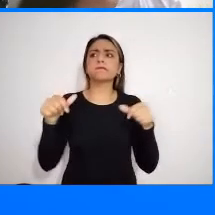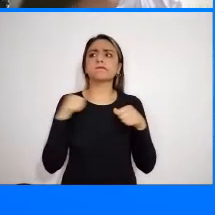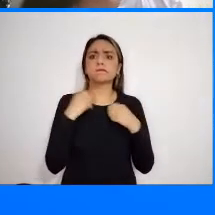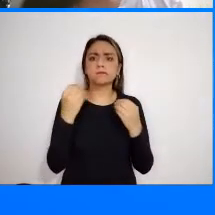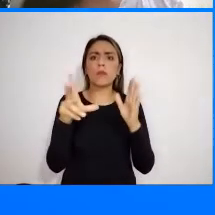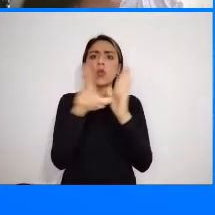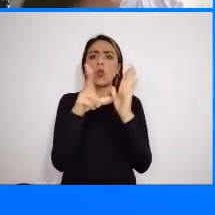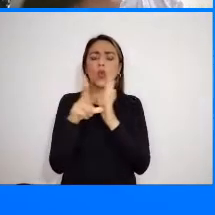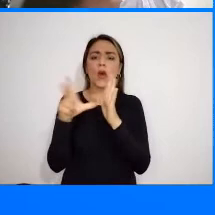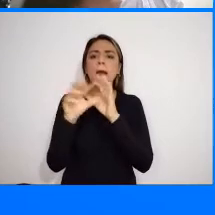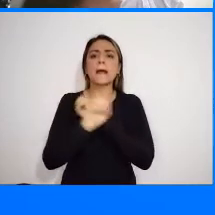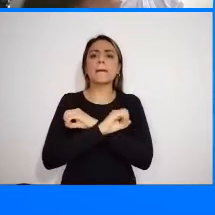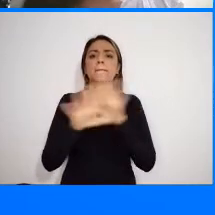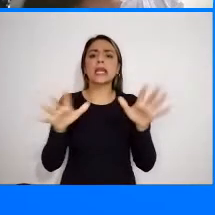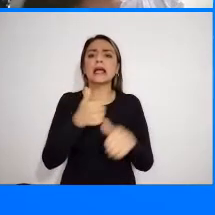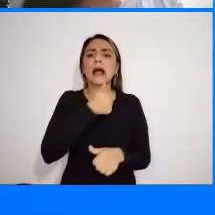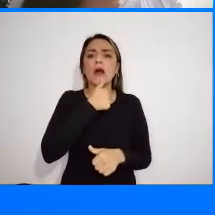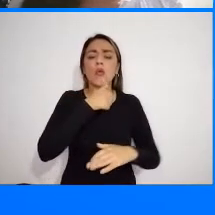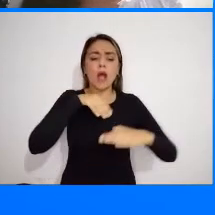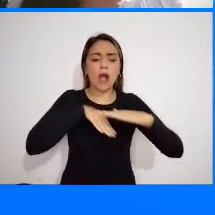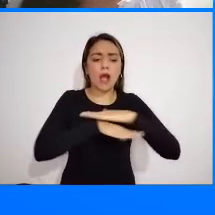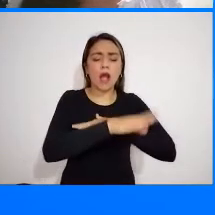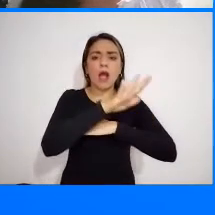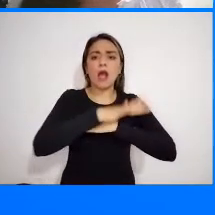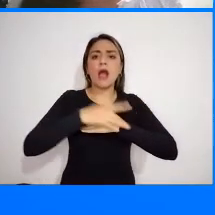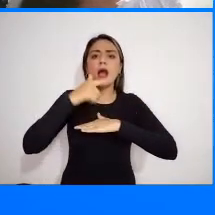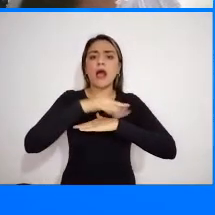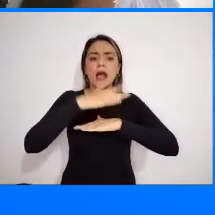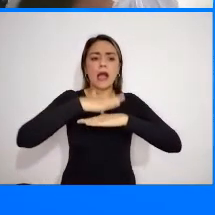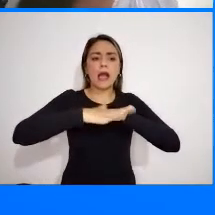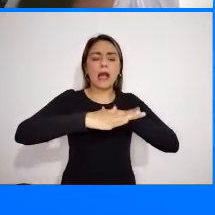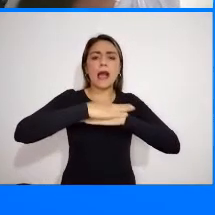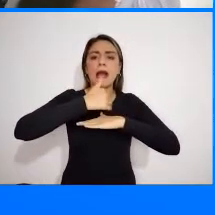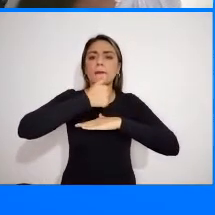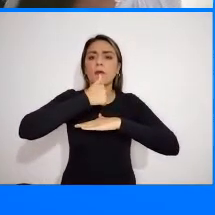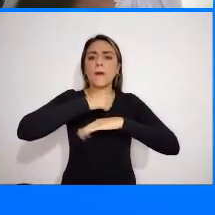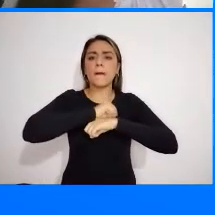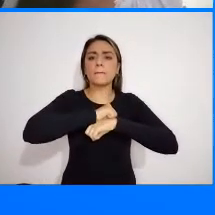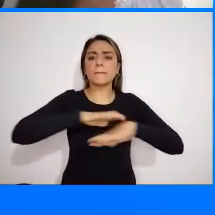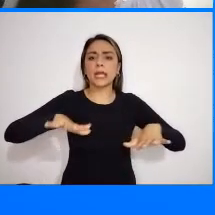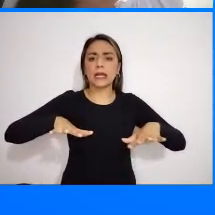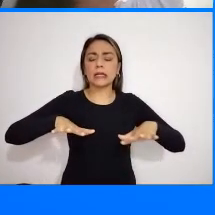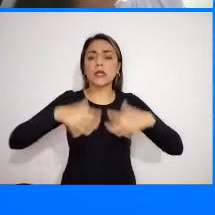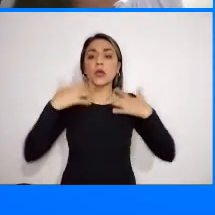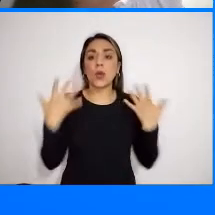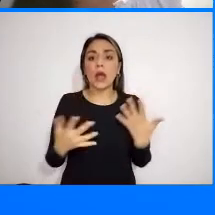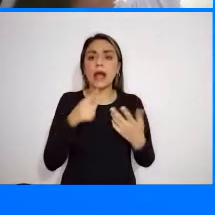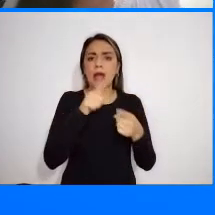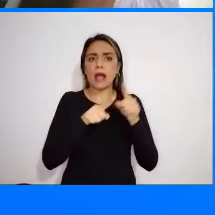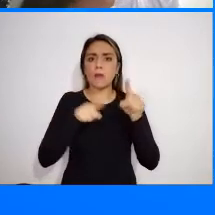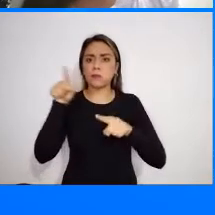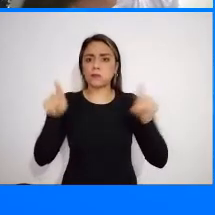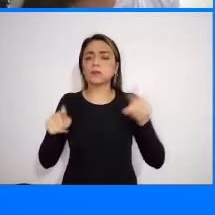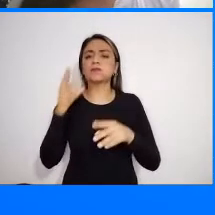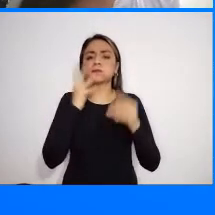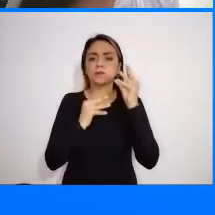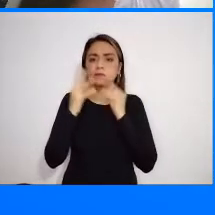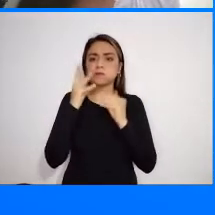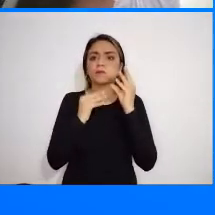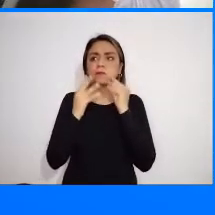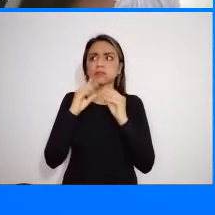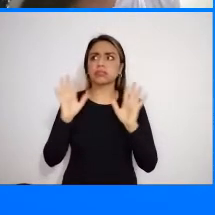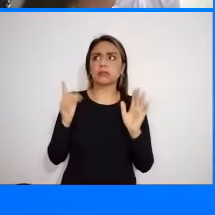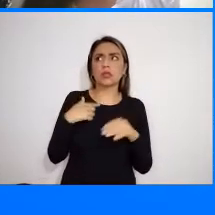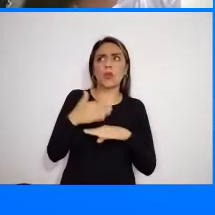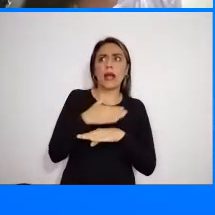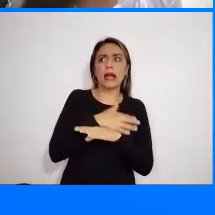hoteles vierten sus aguas residuales a los mares. Entonces, por ahí alguien puede tener experiencias feas. Yo tuve